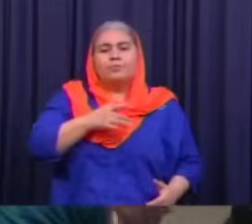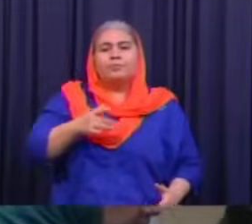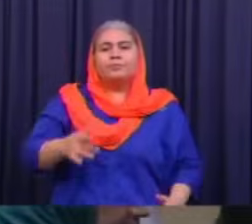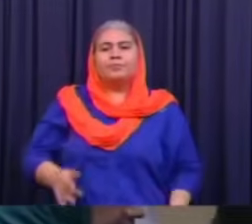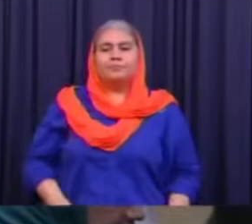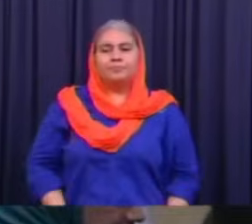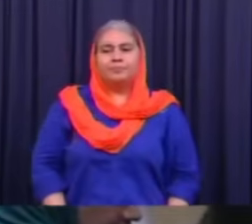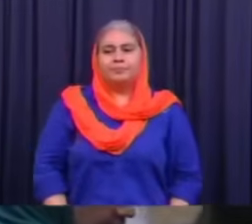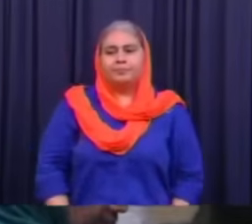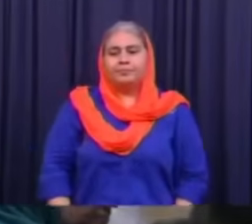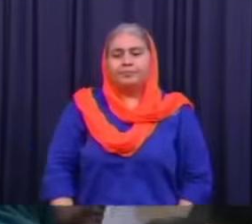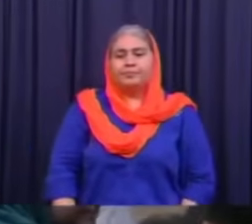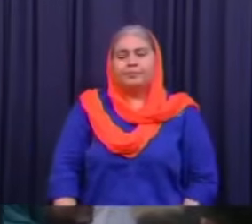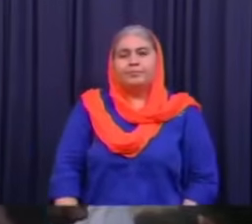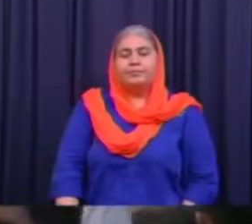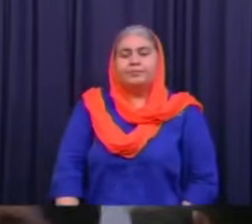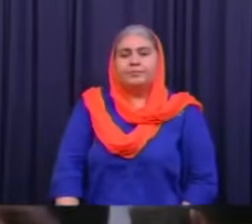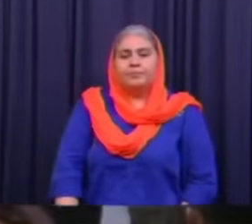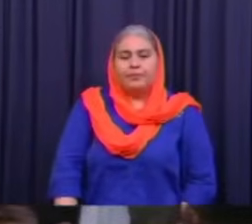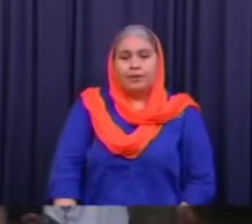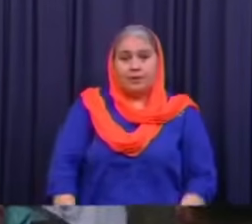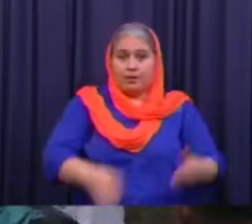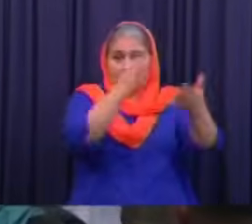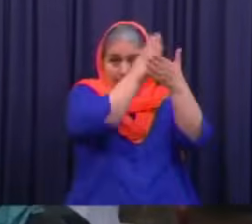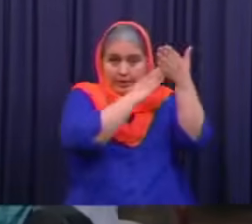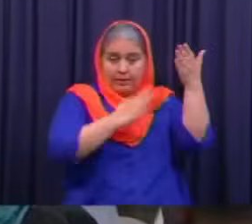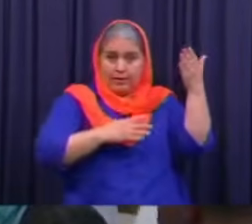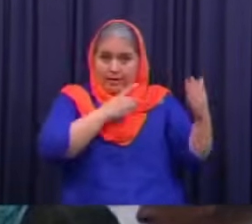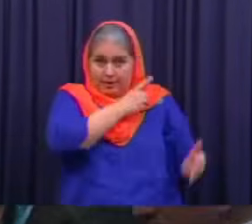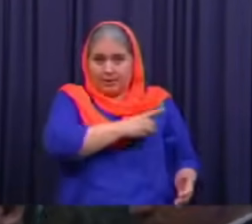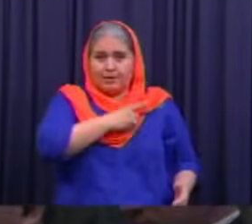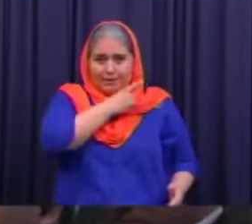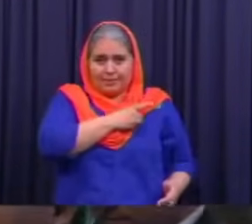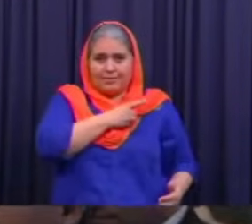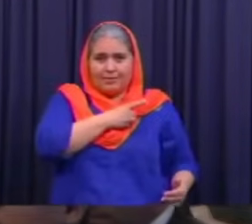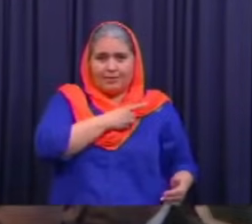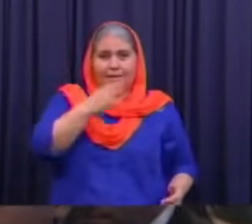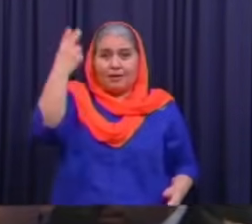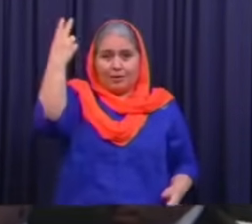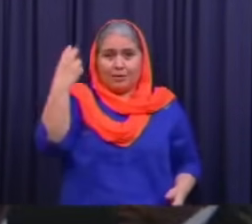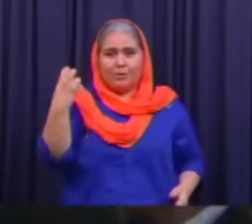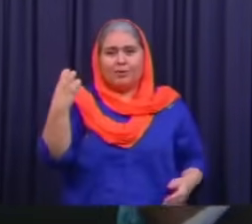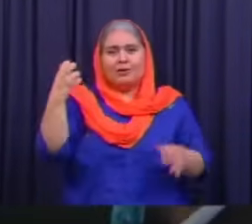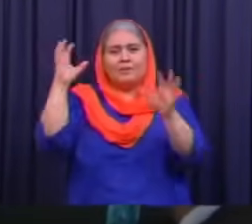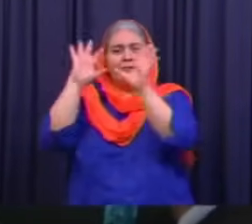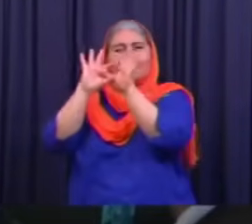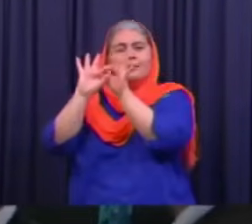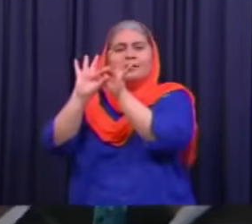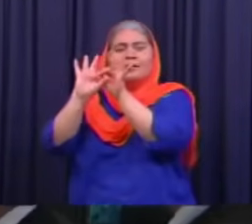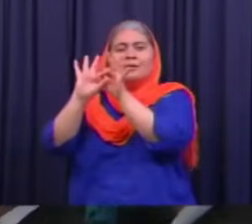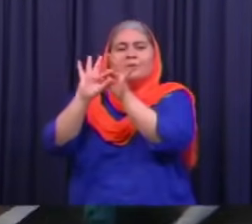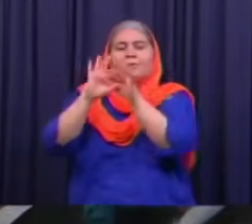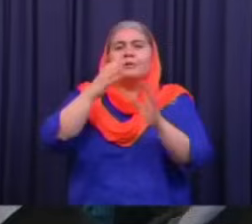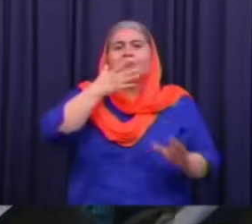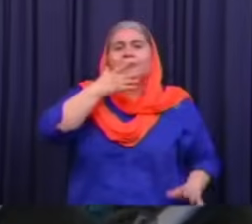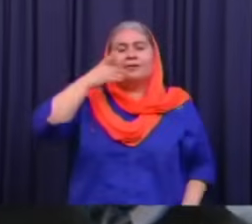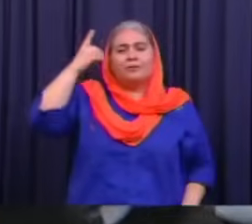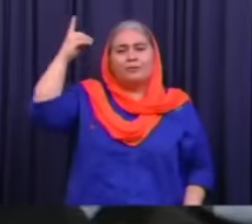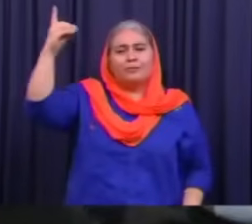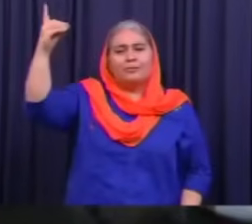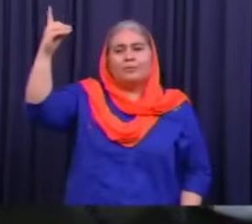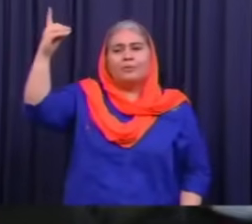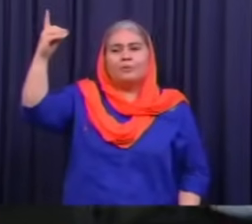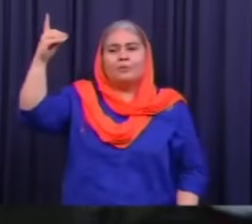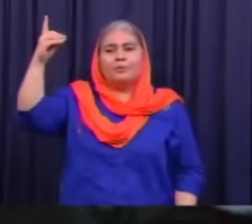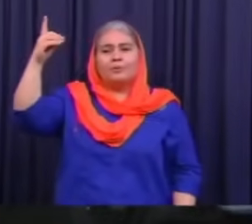esta tarde tan preciosa al señor Mire qué cosecha más preciosa el espíritu santo tocando las